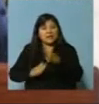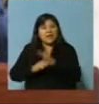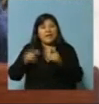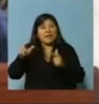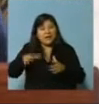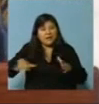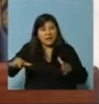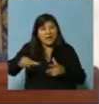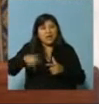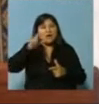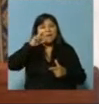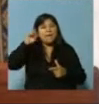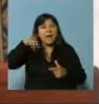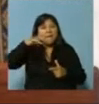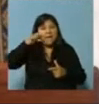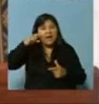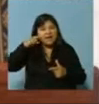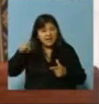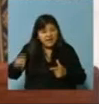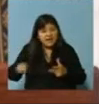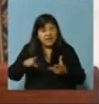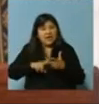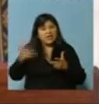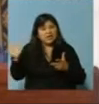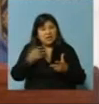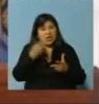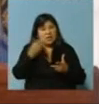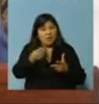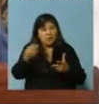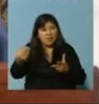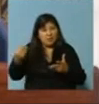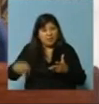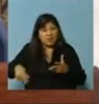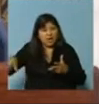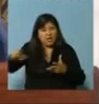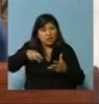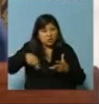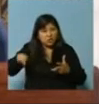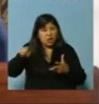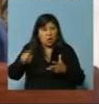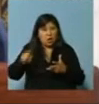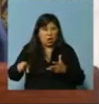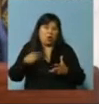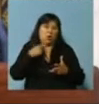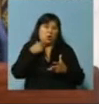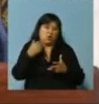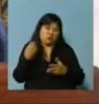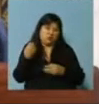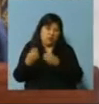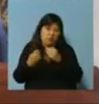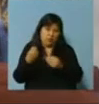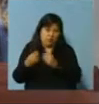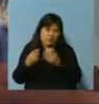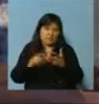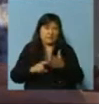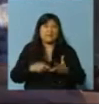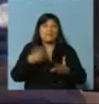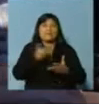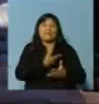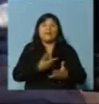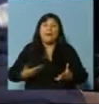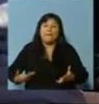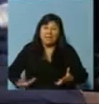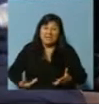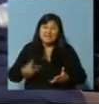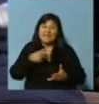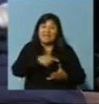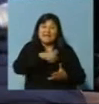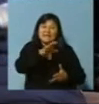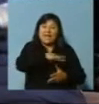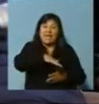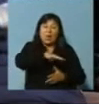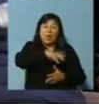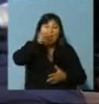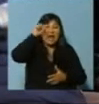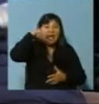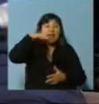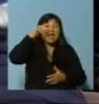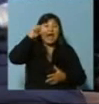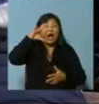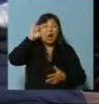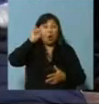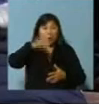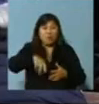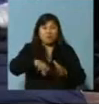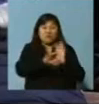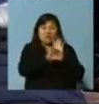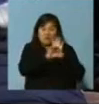acompañan, funcionarios. Nuevamente saludar al presidente de NACOM, doctor Giubergia, a